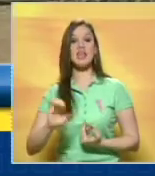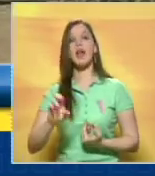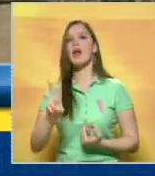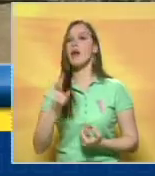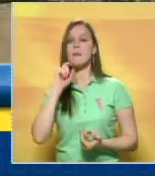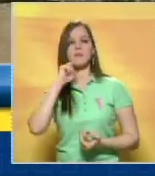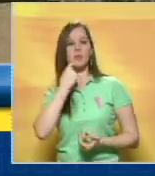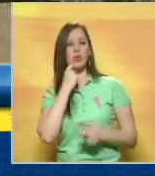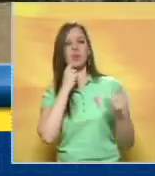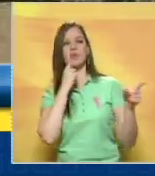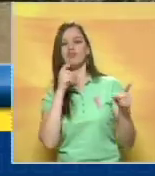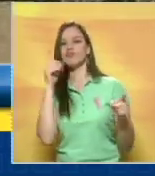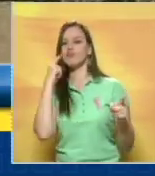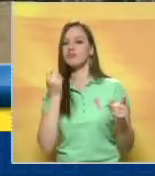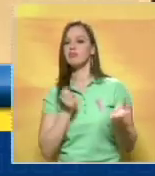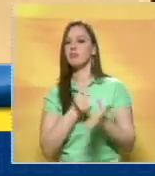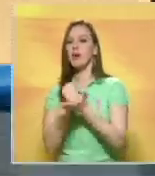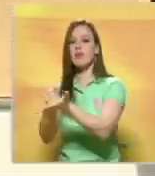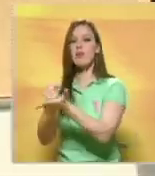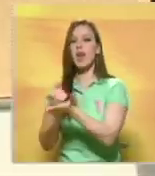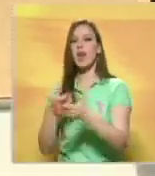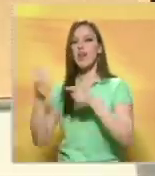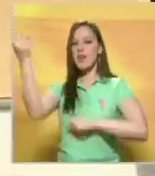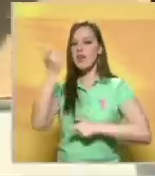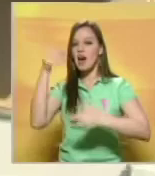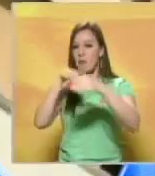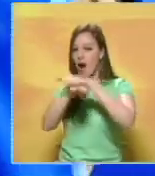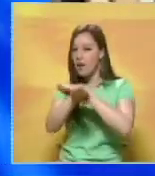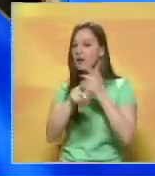la ayuda humanitaria para encubrir la entrega de armas a los rebeldes.